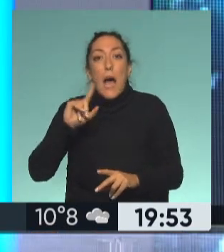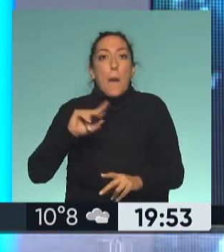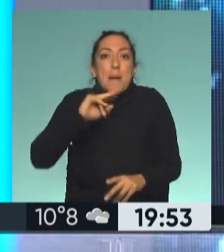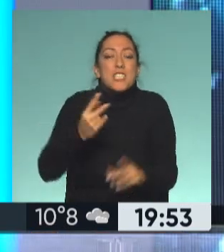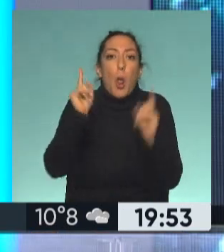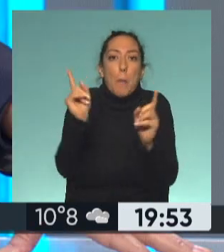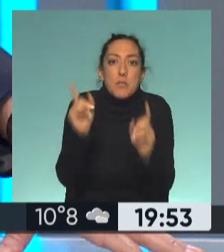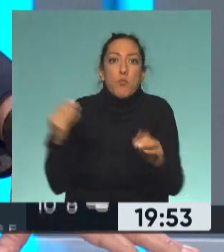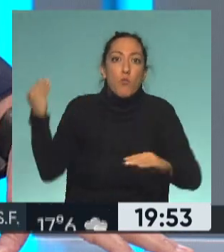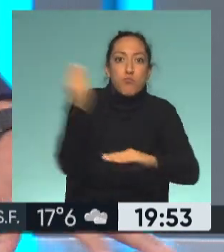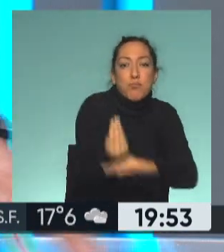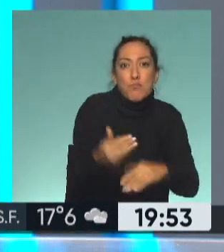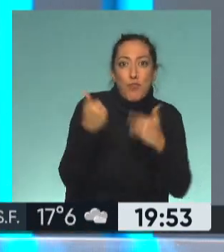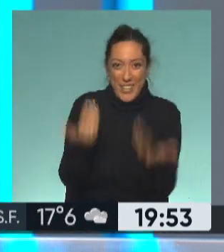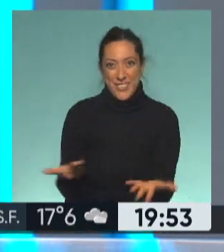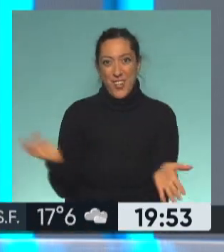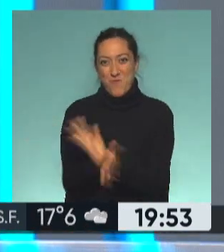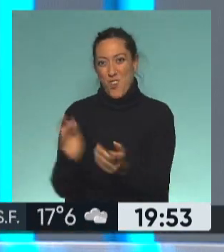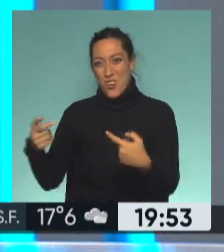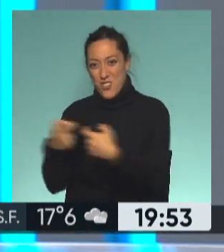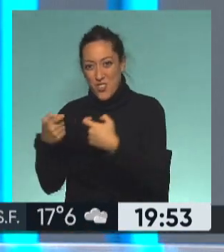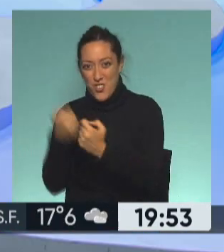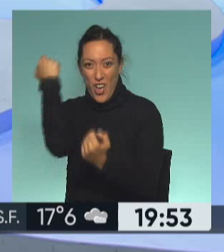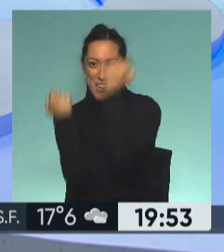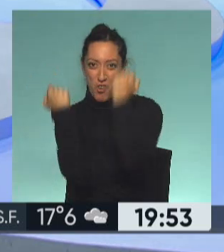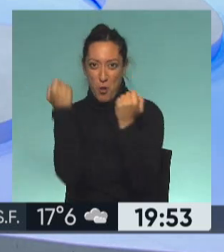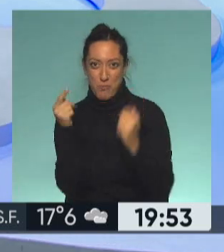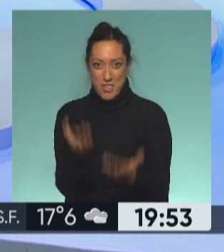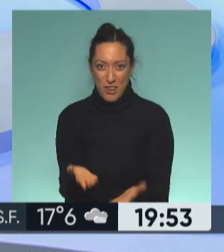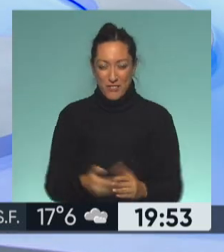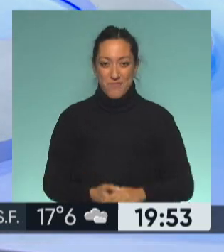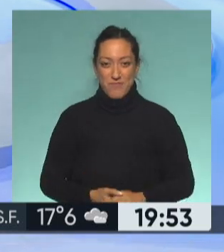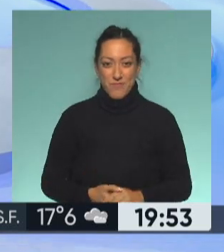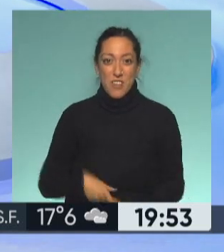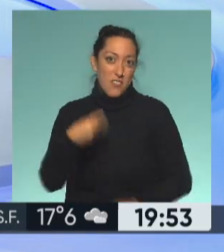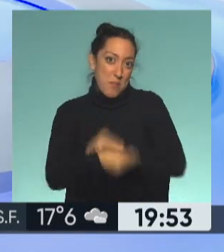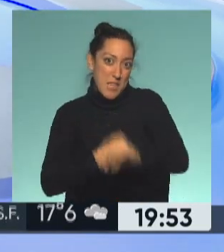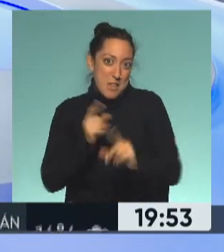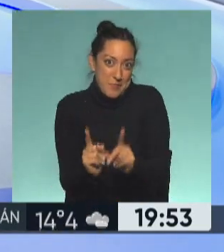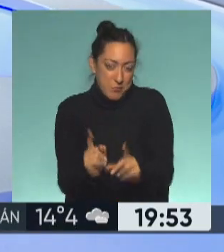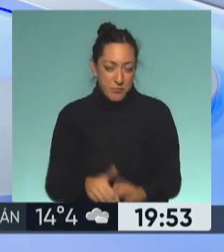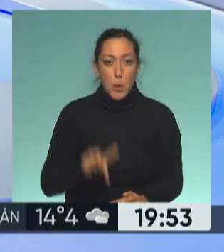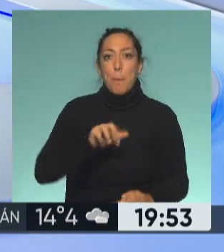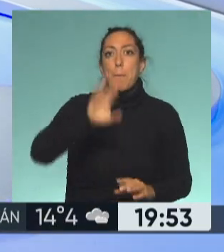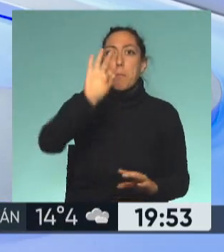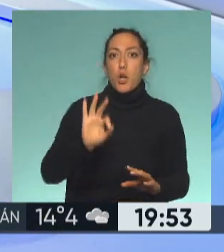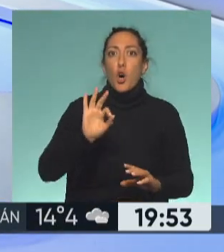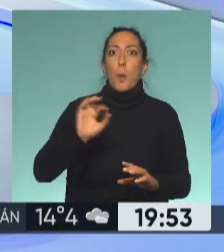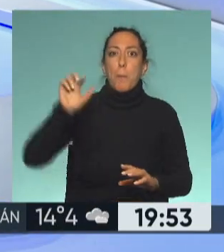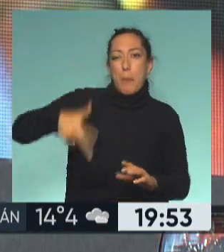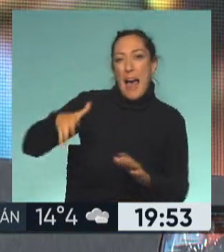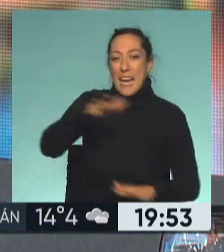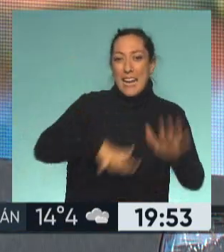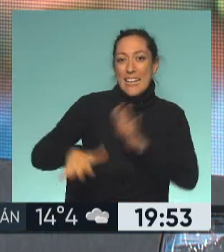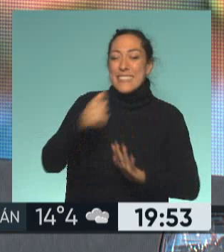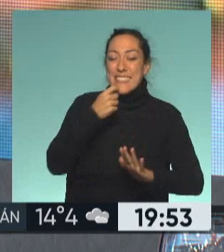Exactamente. Porque es una sociedad, Y aparte una otra cosa. sociedad económica. Es ¿Cuál eso. El Es plan una de- familia. el plan del PRO, sin la ciudad de Buenos